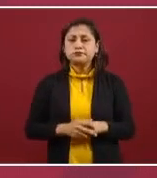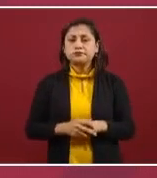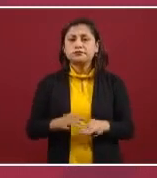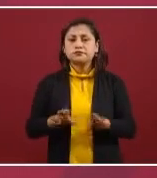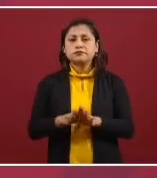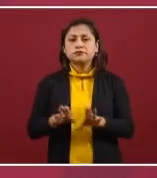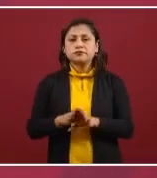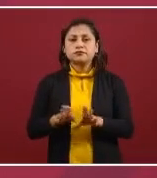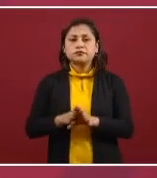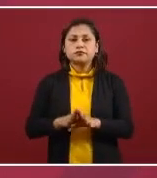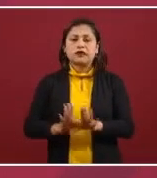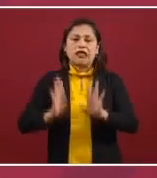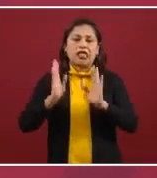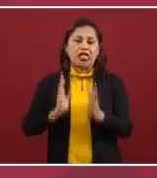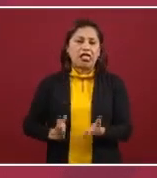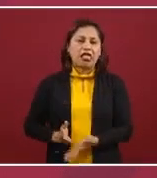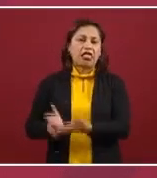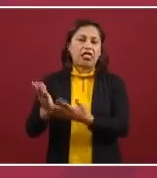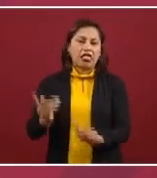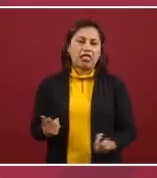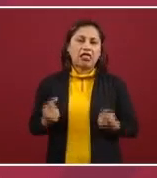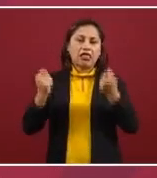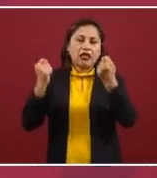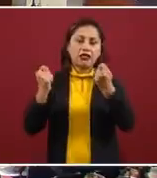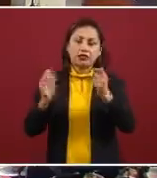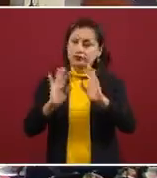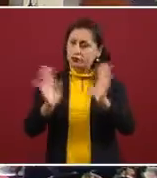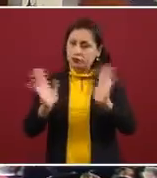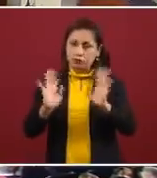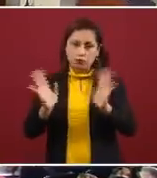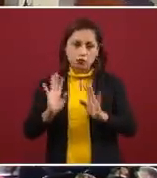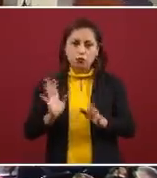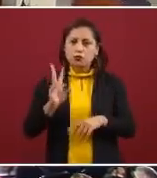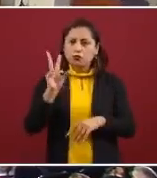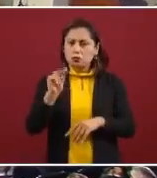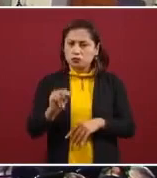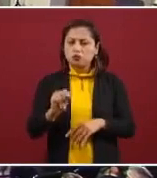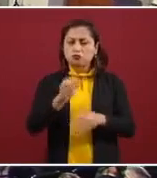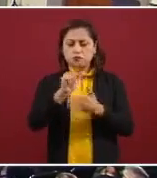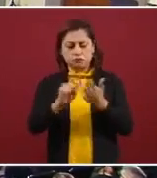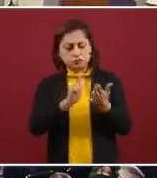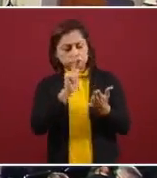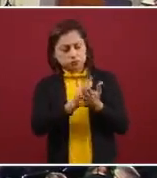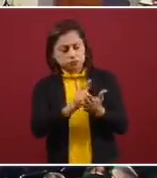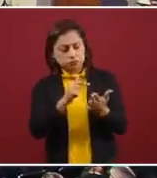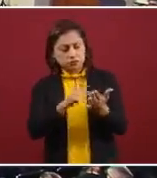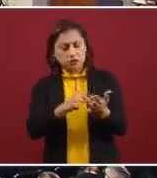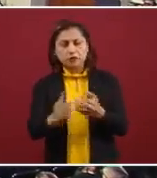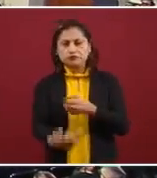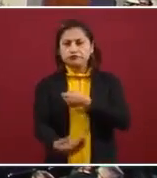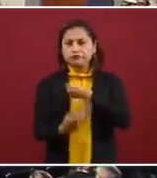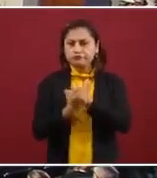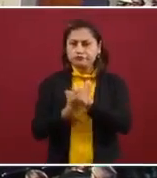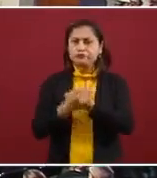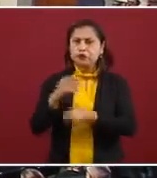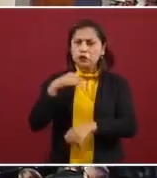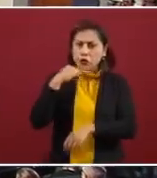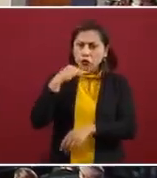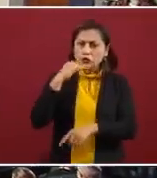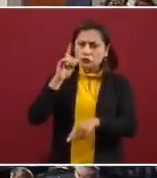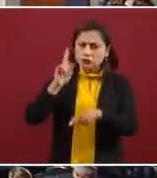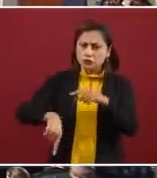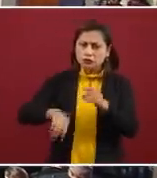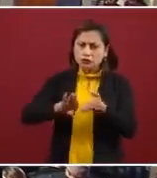arbitraria, sino siguiendo todos los procedimientos y siendo respetuosos del Poder